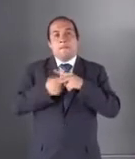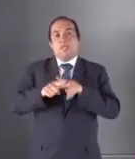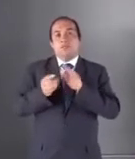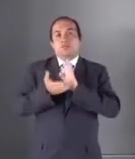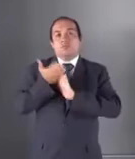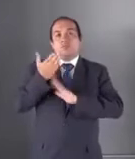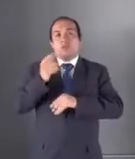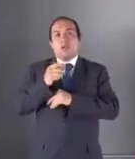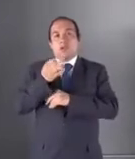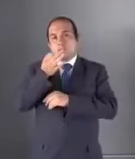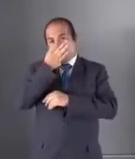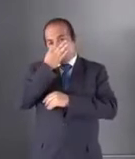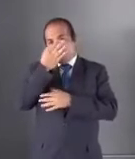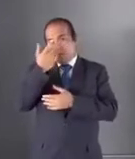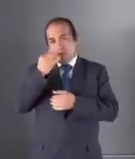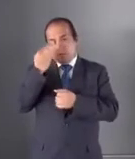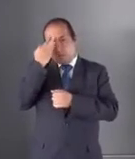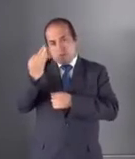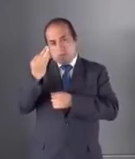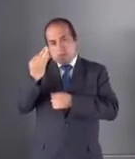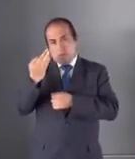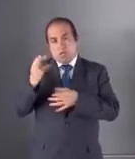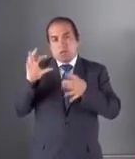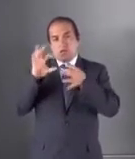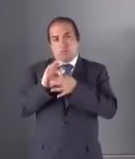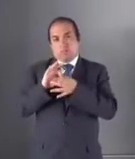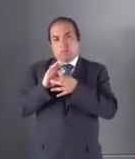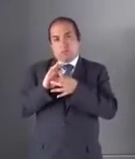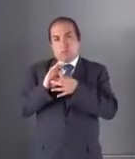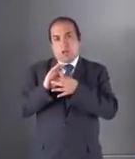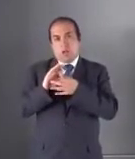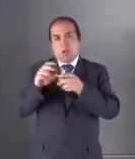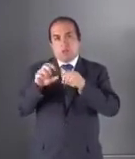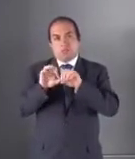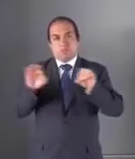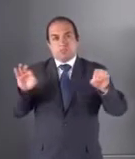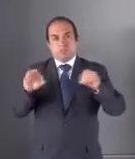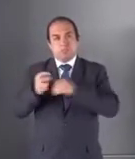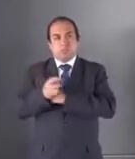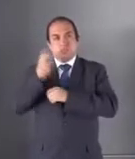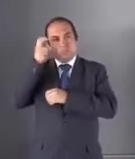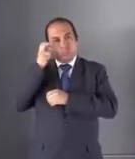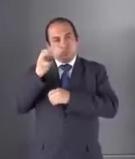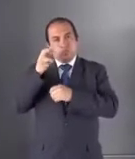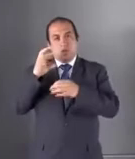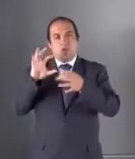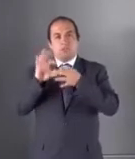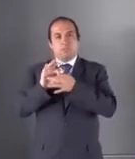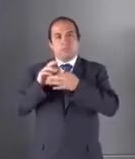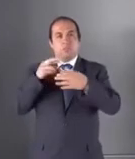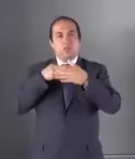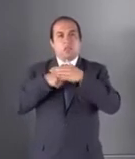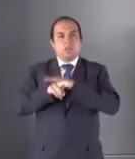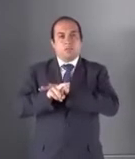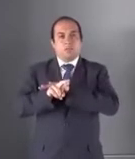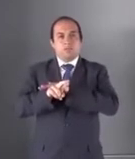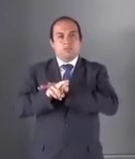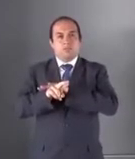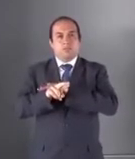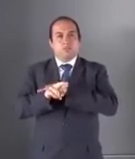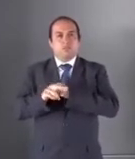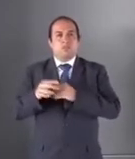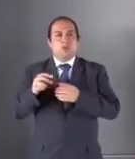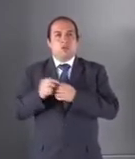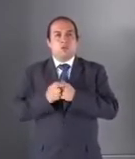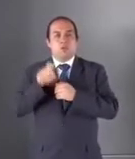que recibirá al cablebús. Ya tiene obviamente la línea 3 del metro, la línea 1 del metrobús,